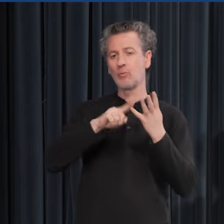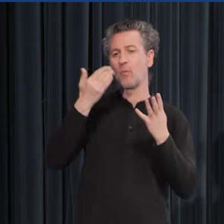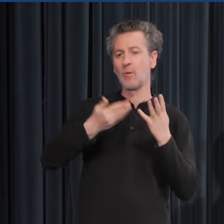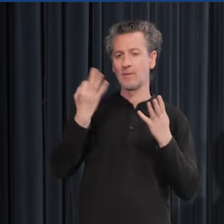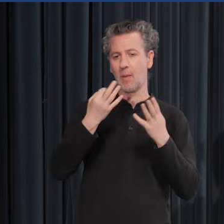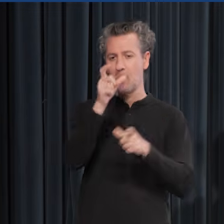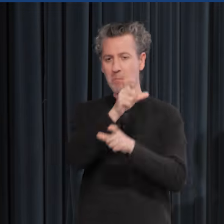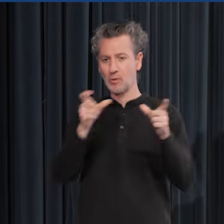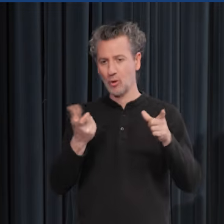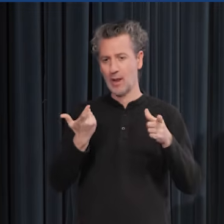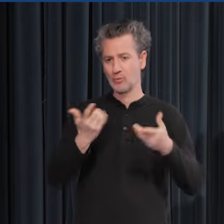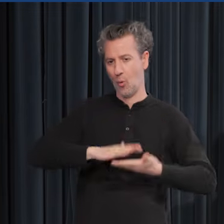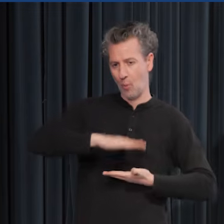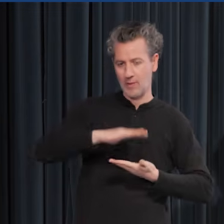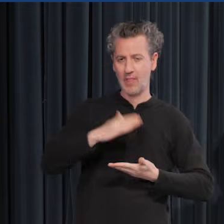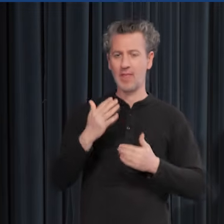las competencias.